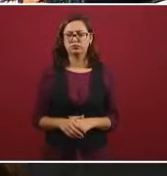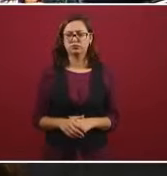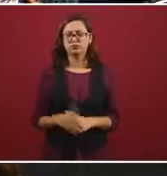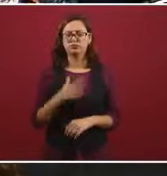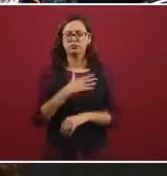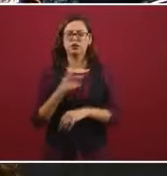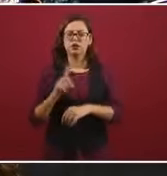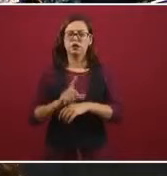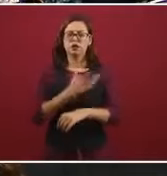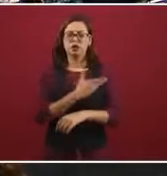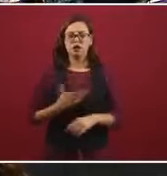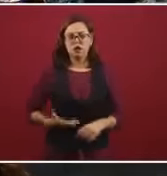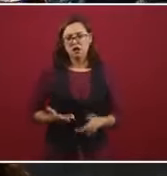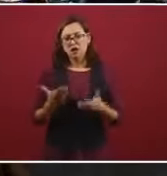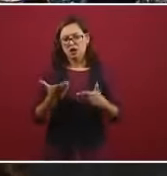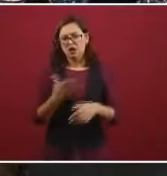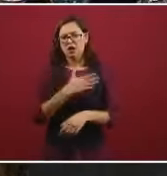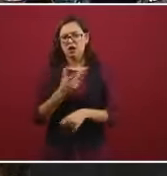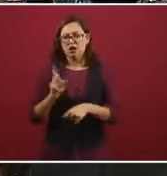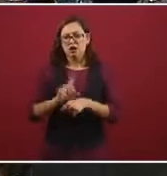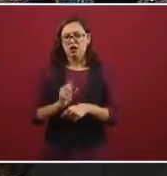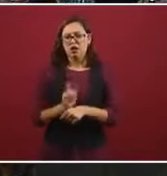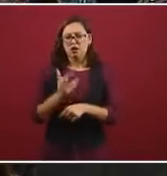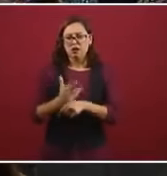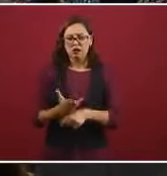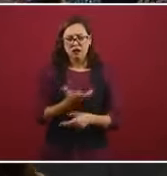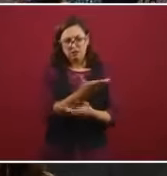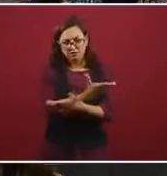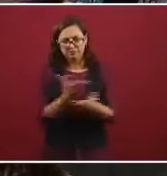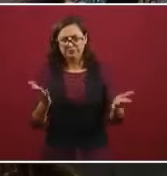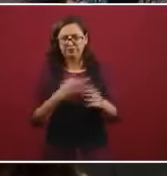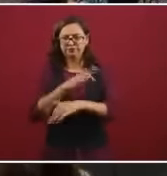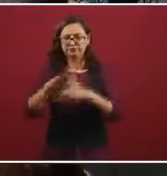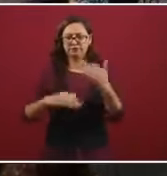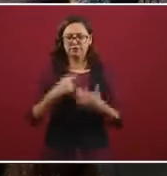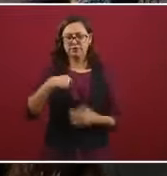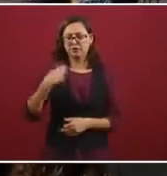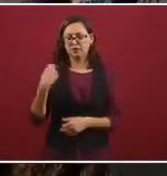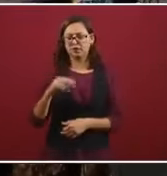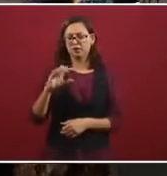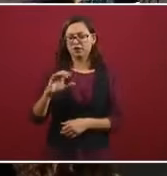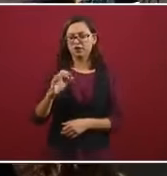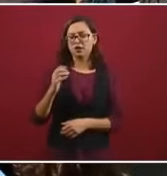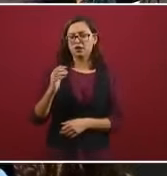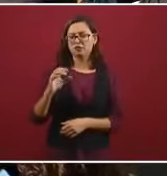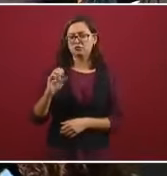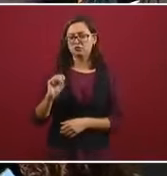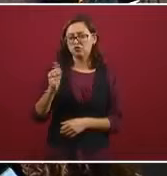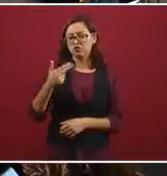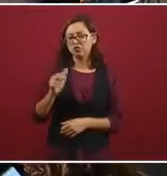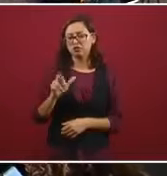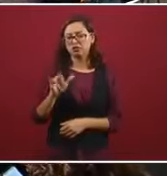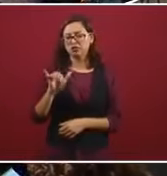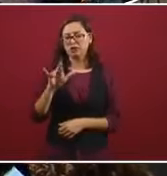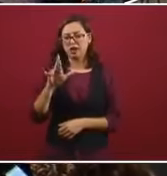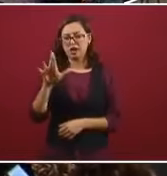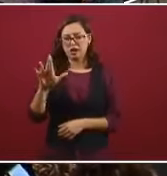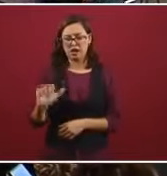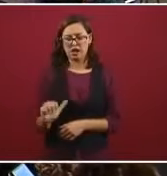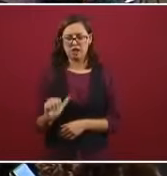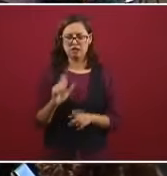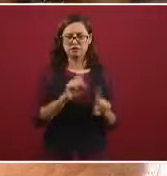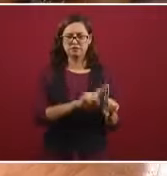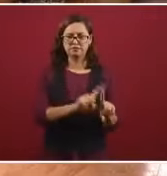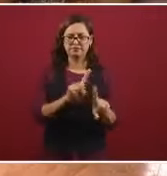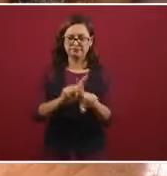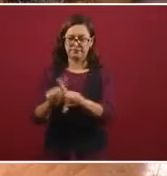Buenos días, presidente. Buenos días, canciller. Buenos días a todos. Shaila Rosagel, corresponsal de Grupo Gili, El Imparcial de Sonora,